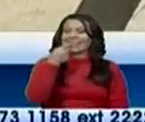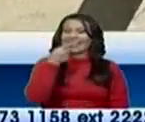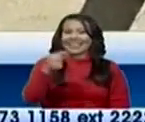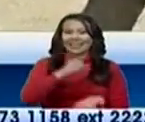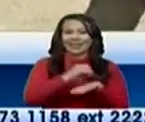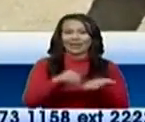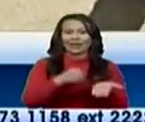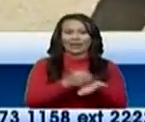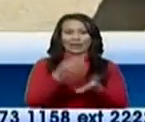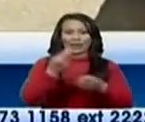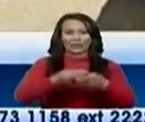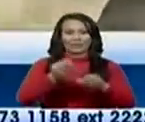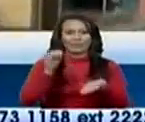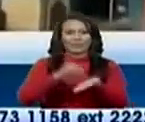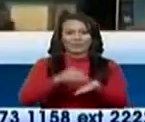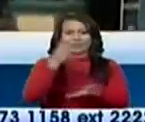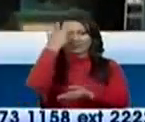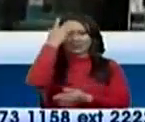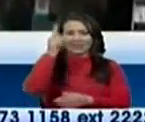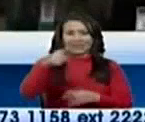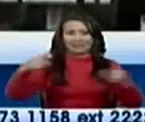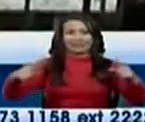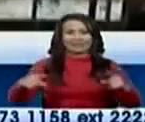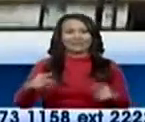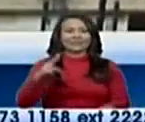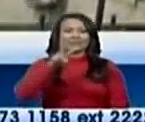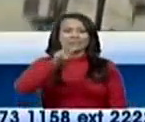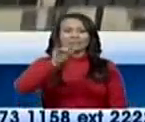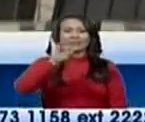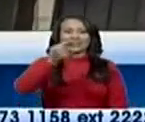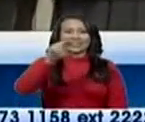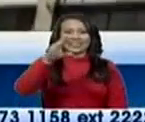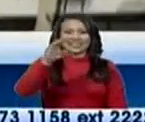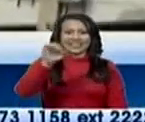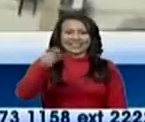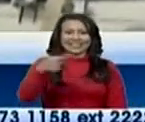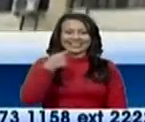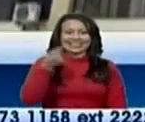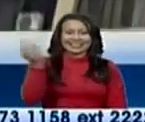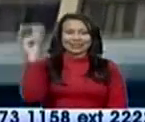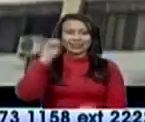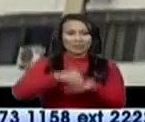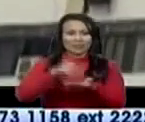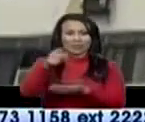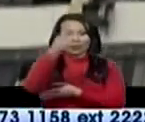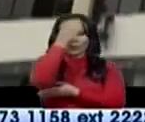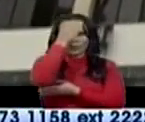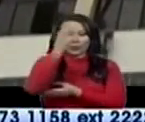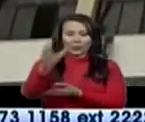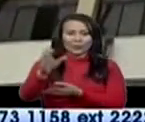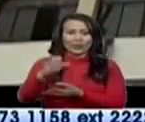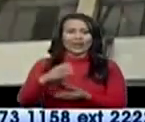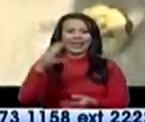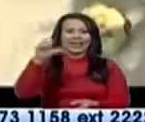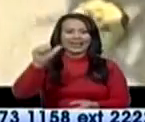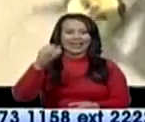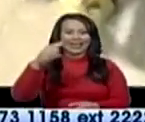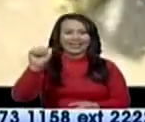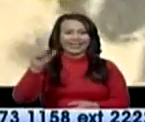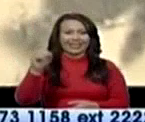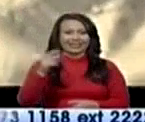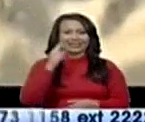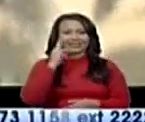este producto, por el que Vinces es conocido como París Chiquito. Aquí, desde la cultura del cacao, nace la idea de